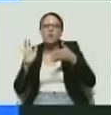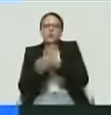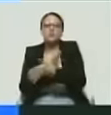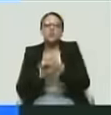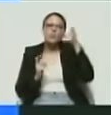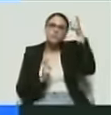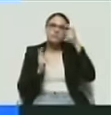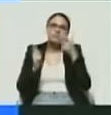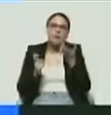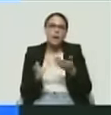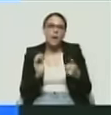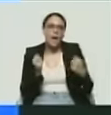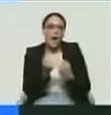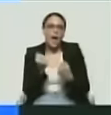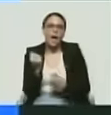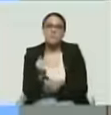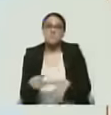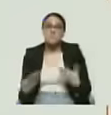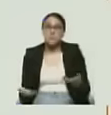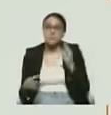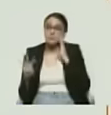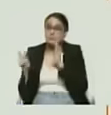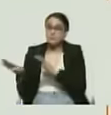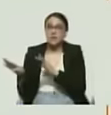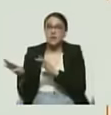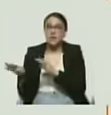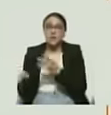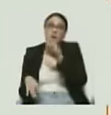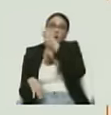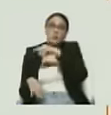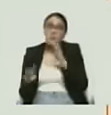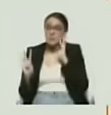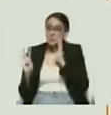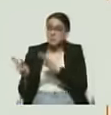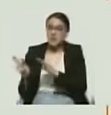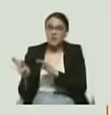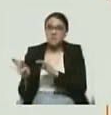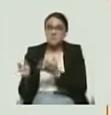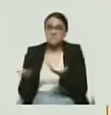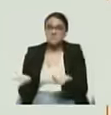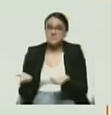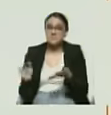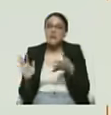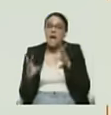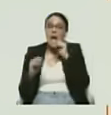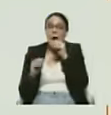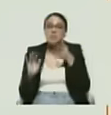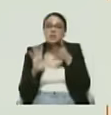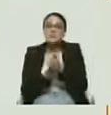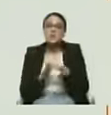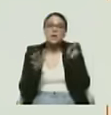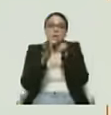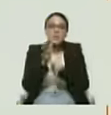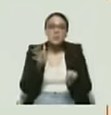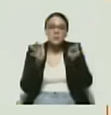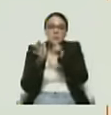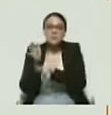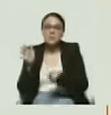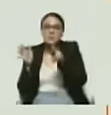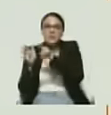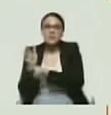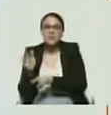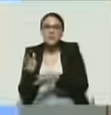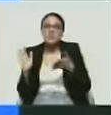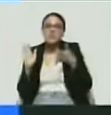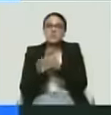El problema para quienes dentro del régimen piensan y crean que tienen que montar un mega fraude o darle pronto una patada a la mesa. ¿Cuál patada a la